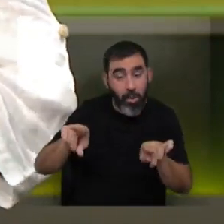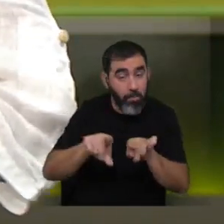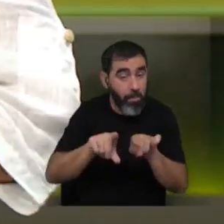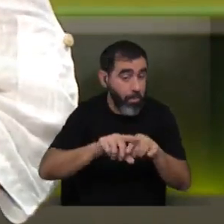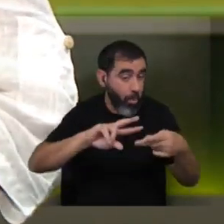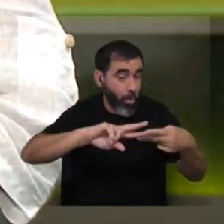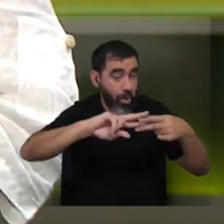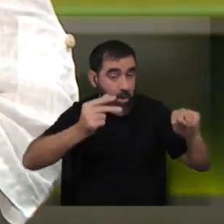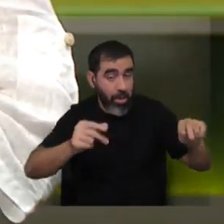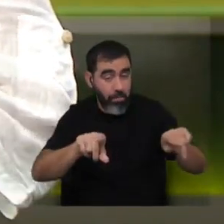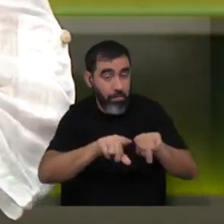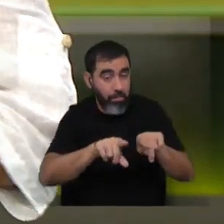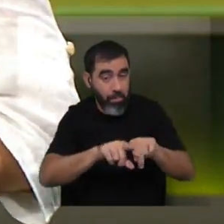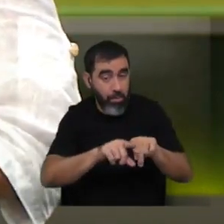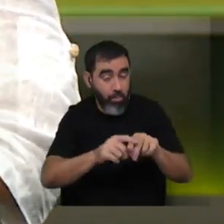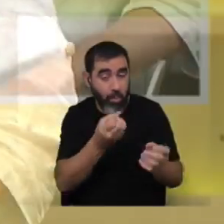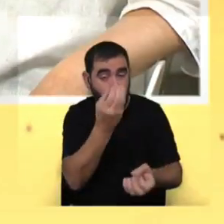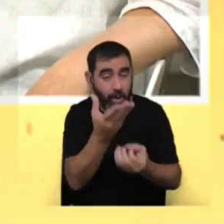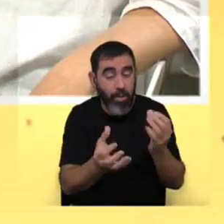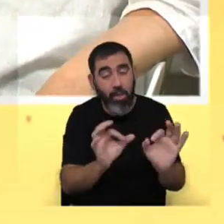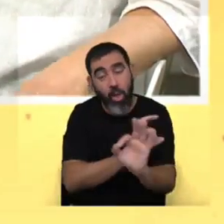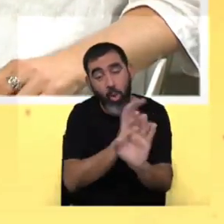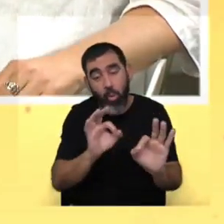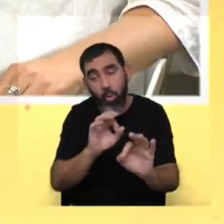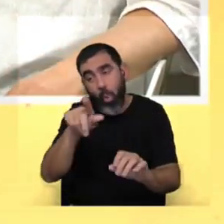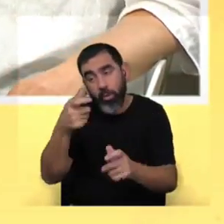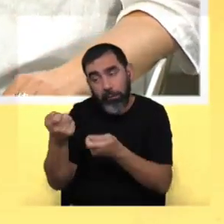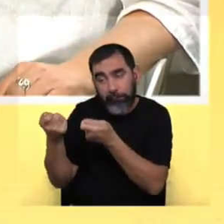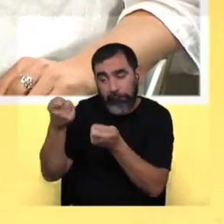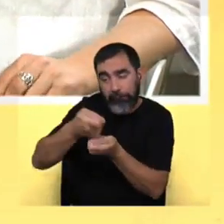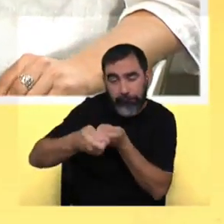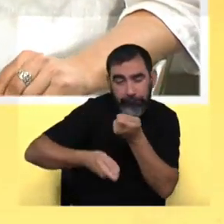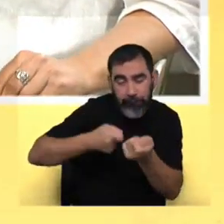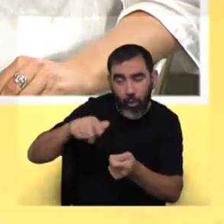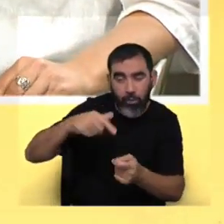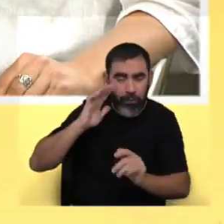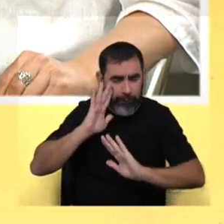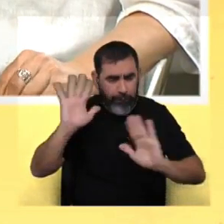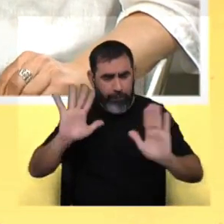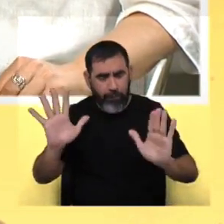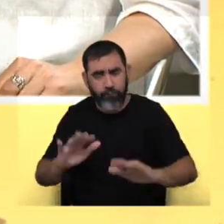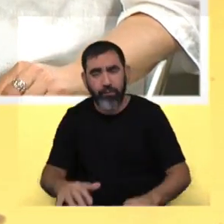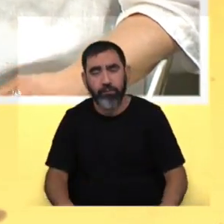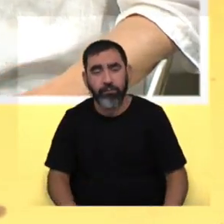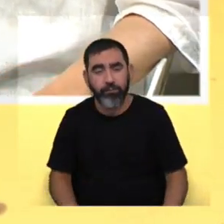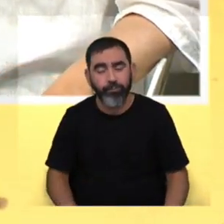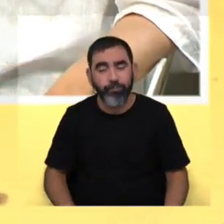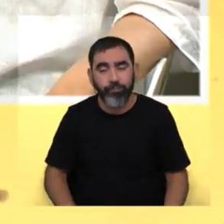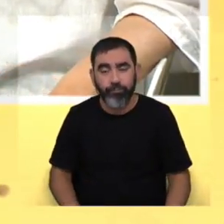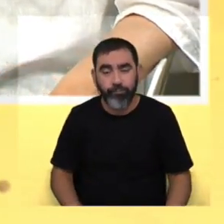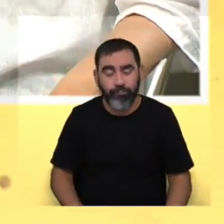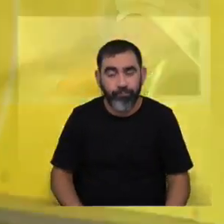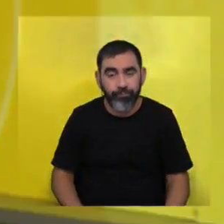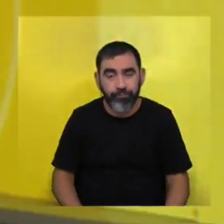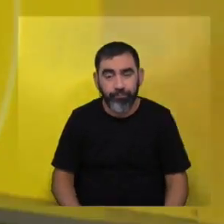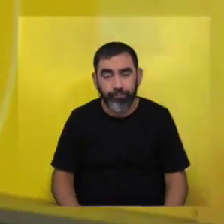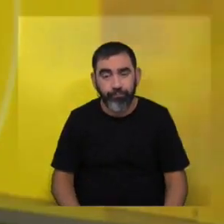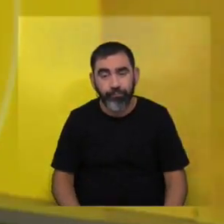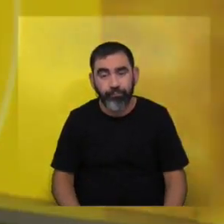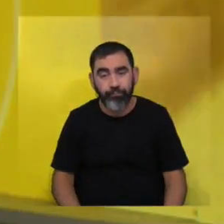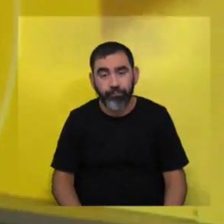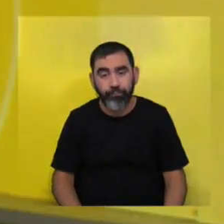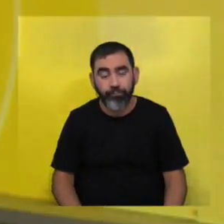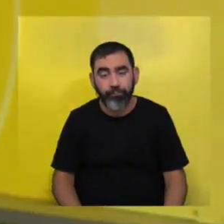gen de la misma especie o haya metido un gen de otra especie que no tenga... O sea, no forzosamente algo que se denomina